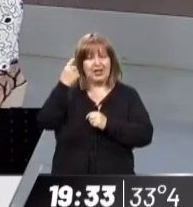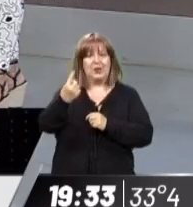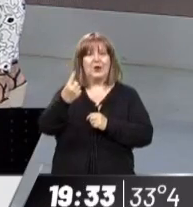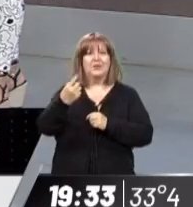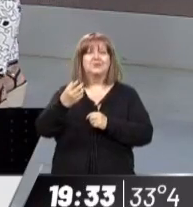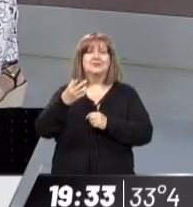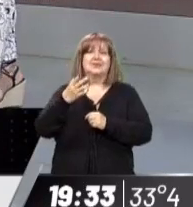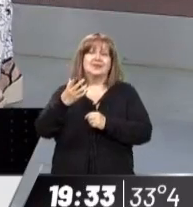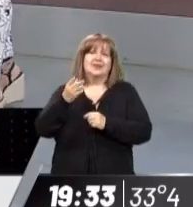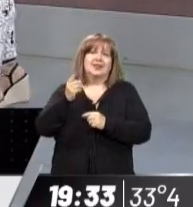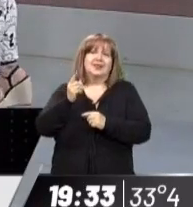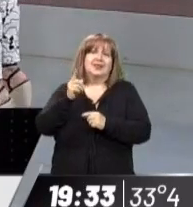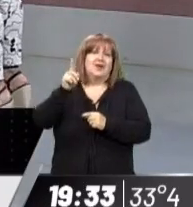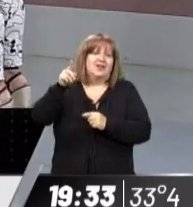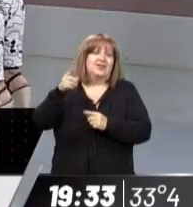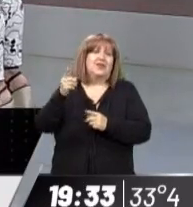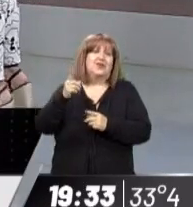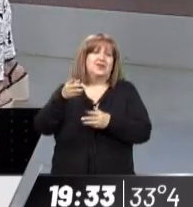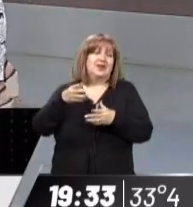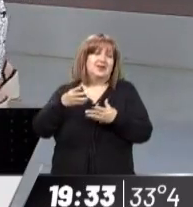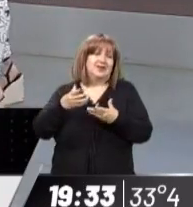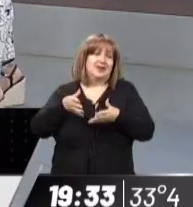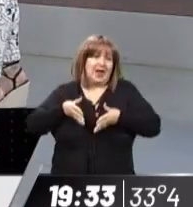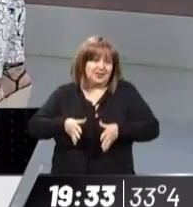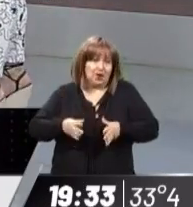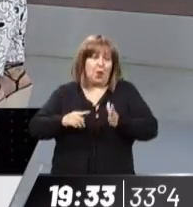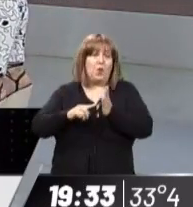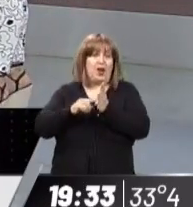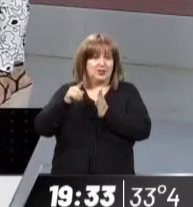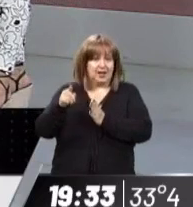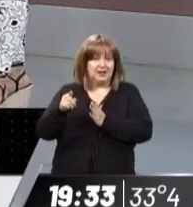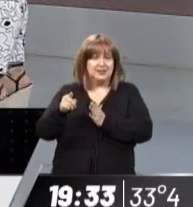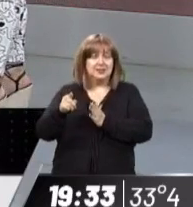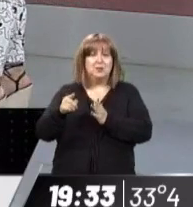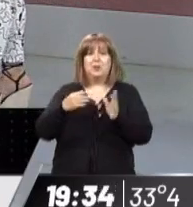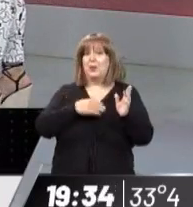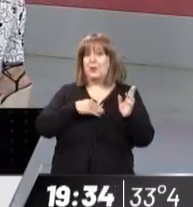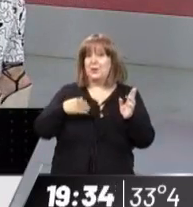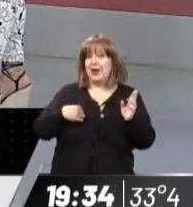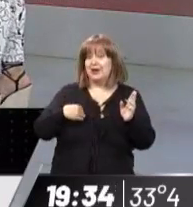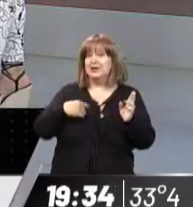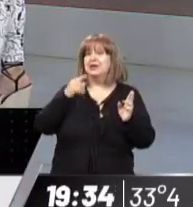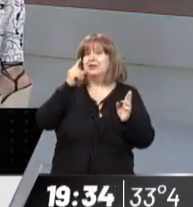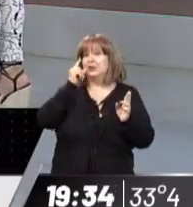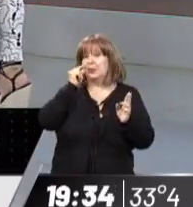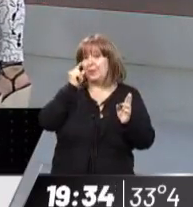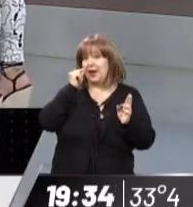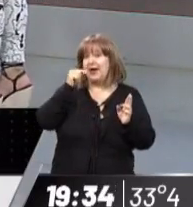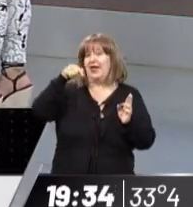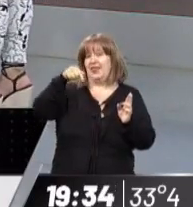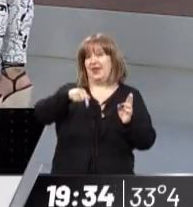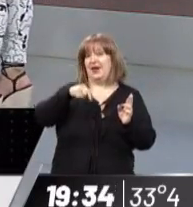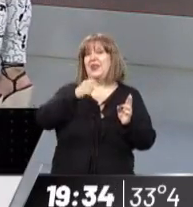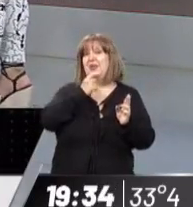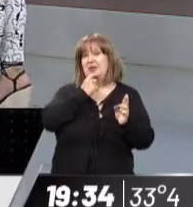de origen mendocino, ¿no? Eran de aquí, si bien fueron secuestrados en Buenos Aires, pero mendocinos ellos,